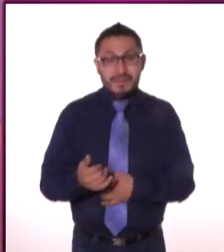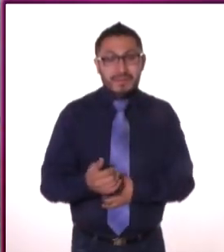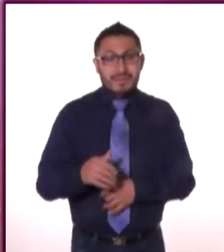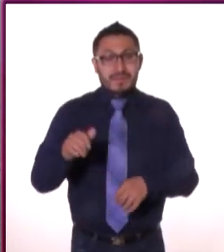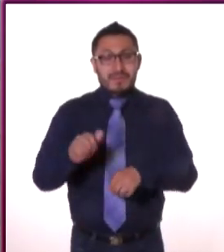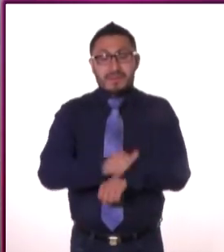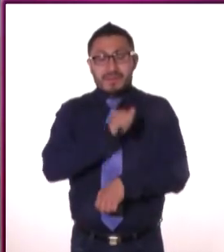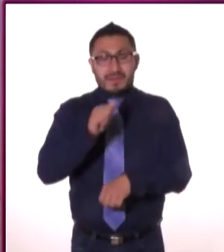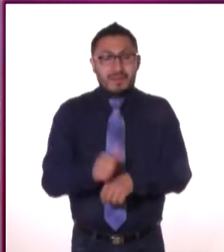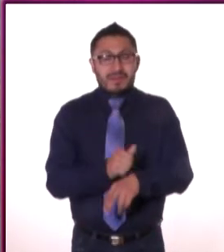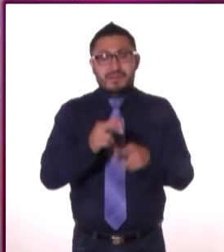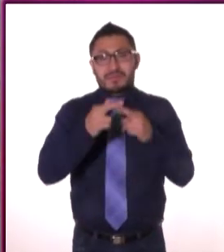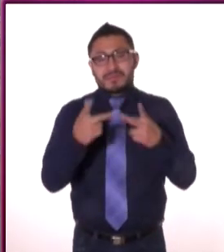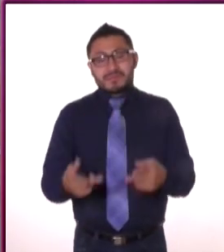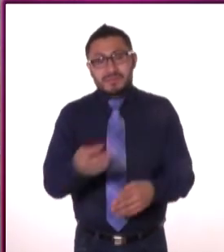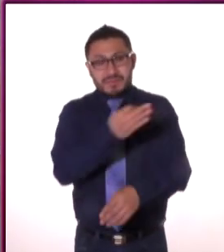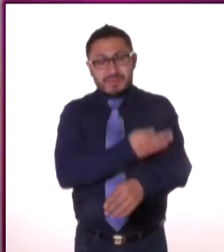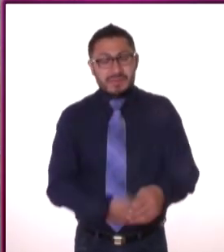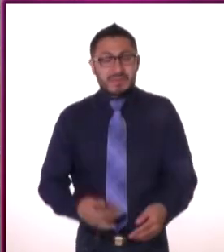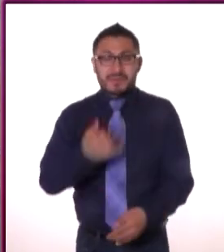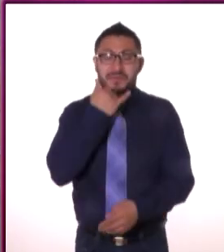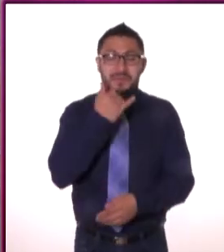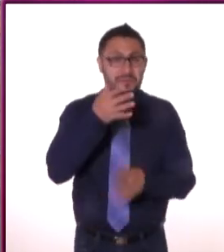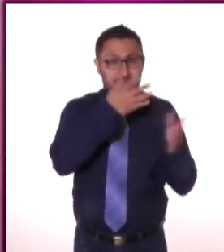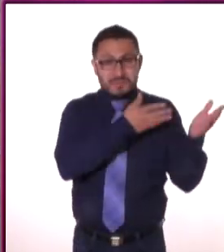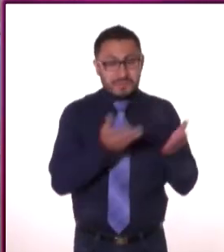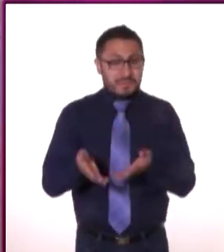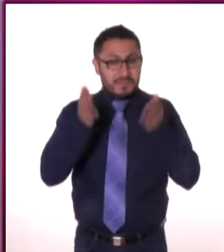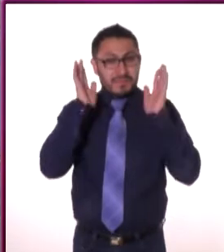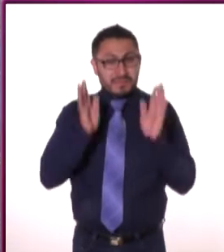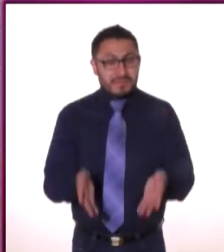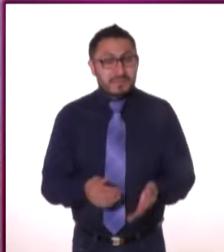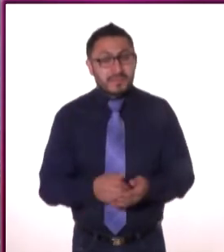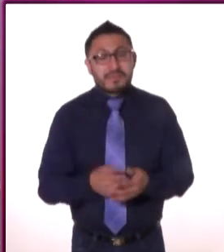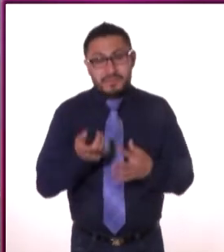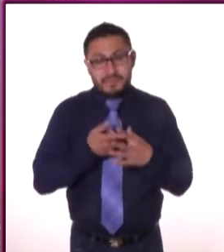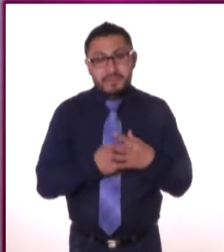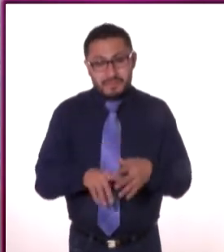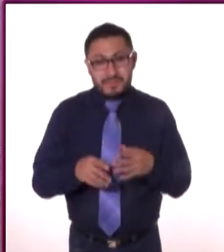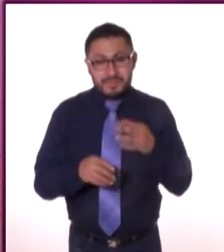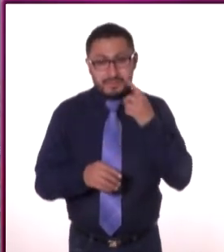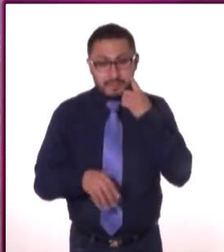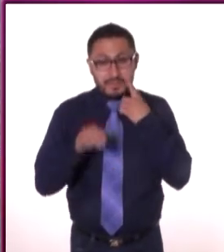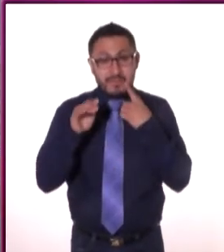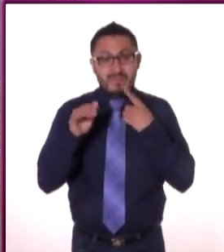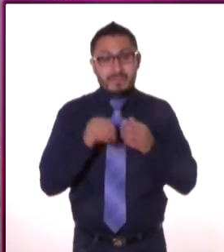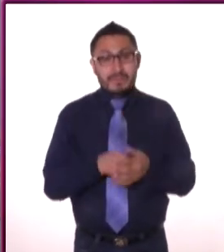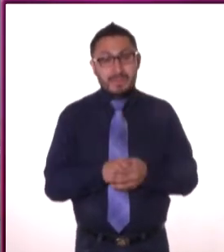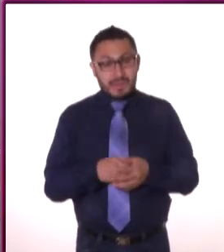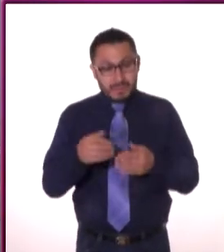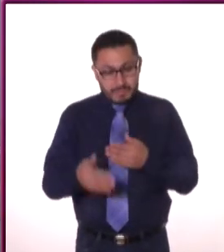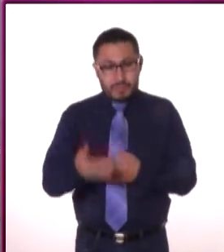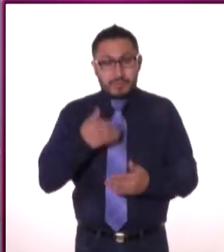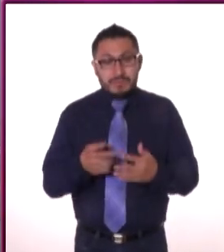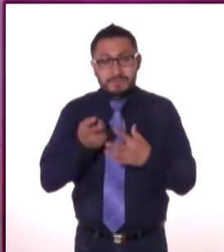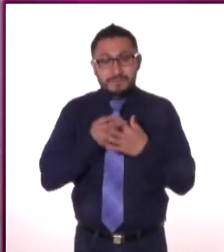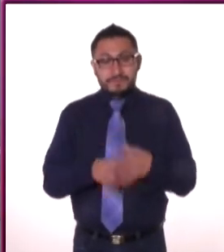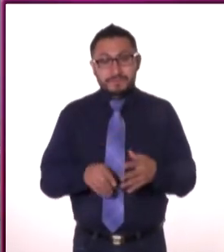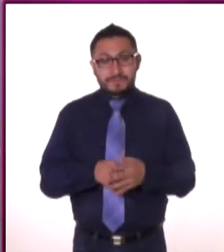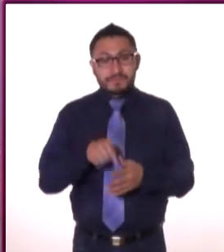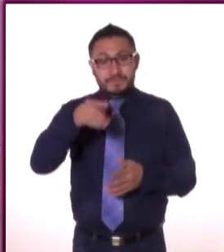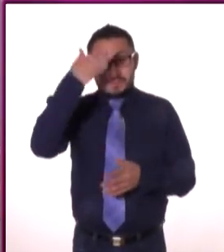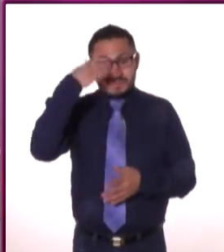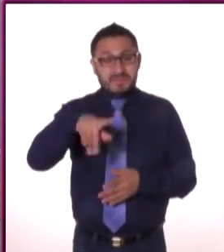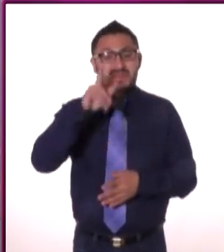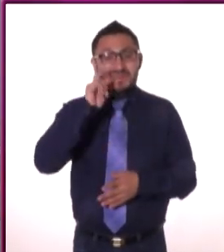chicos, perdónenos. Se nos ponchó el carro, llegamos tardísimo, pero bueno, ya Pero estamos ya. aquí. Vamos a Estamos empezar, aquí. ¿no? Vamos a esperar a que llegue Oye, pero la directora y ya.